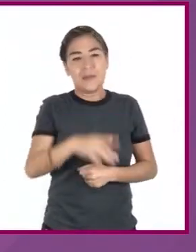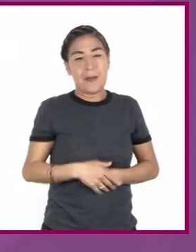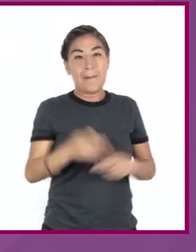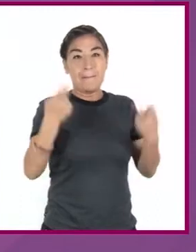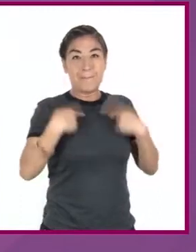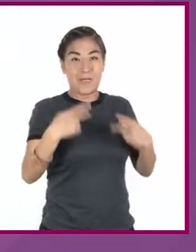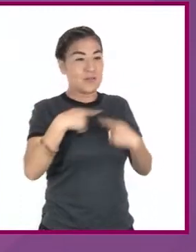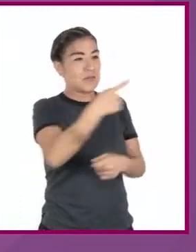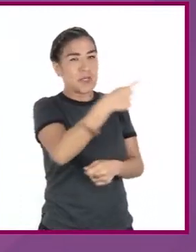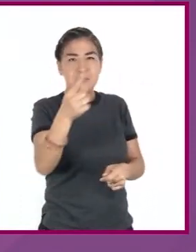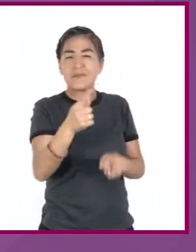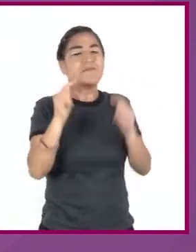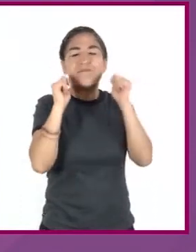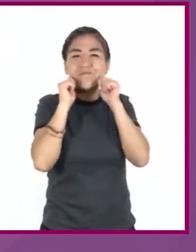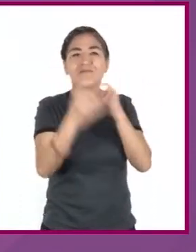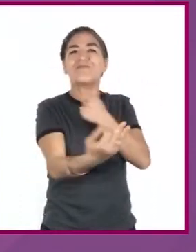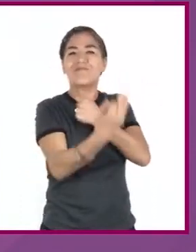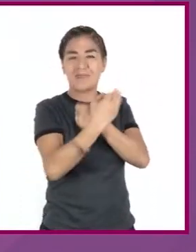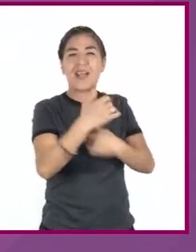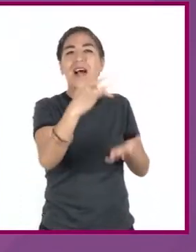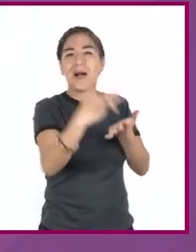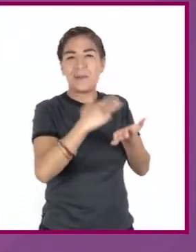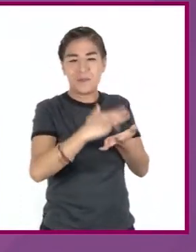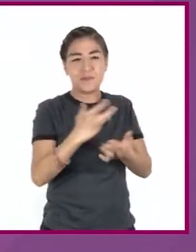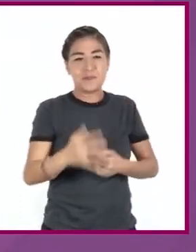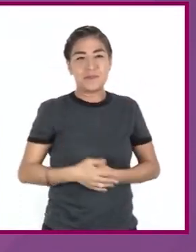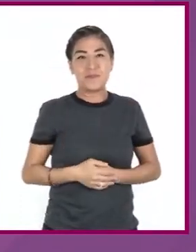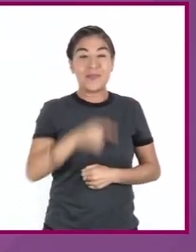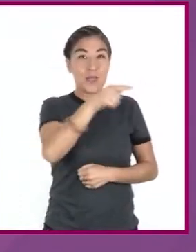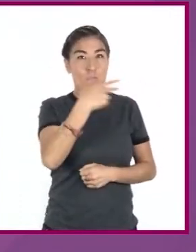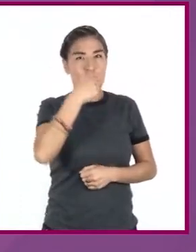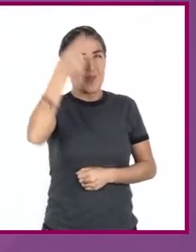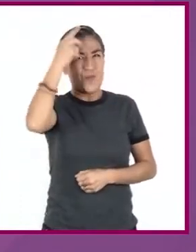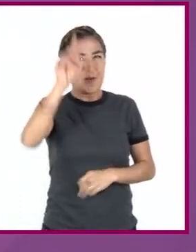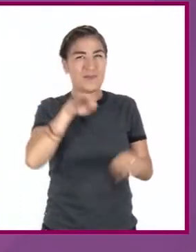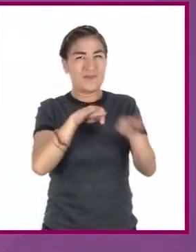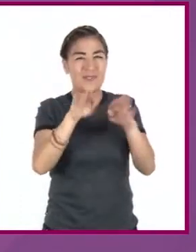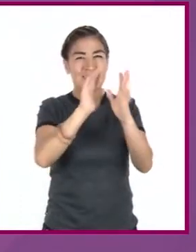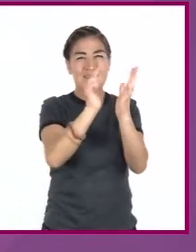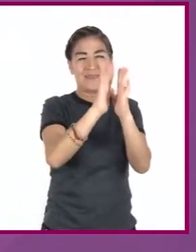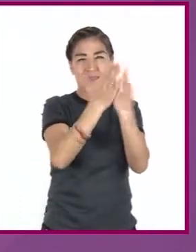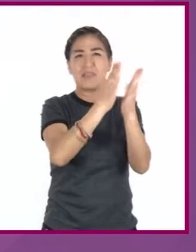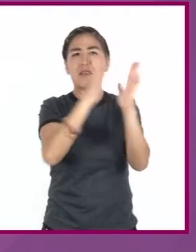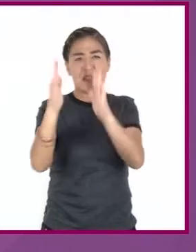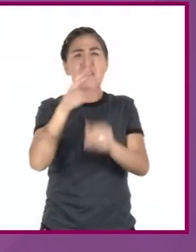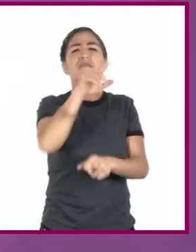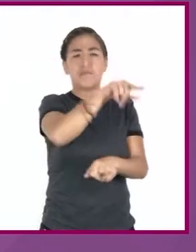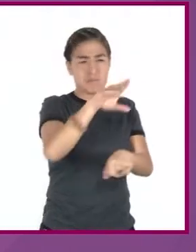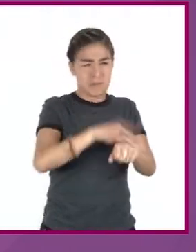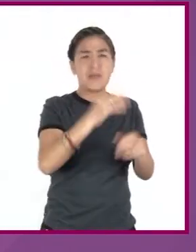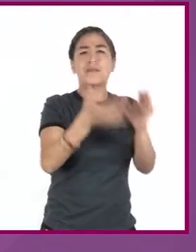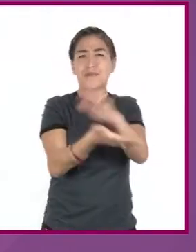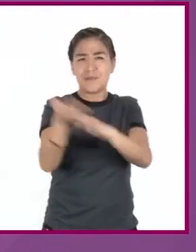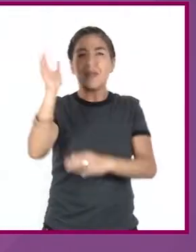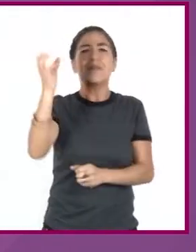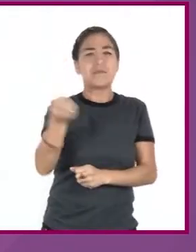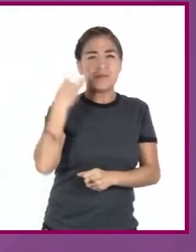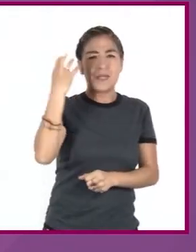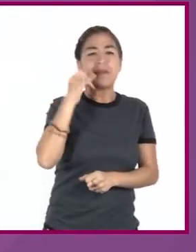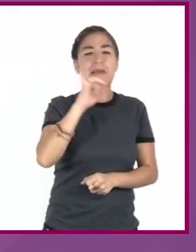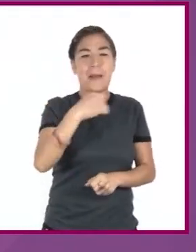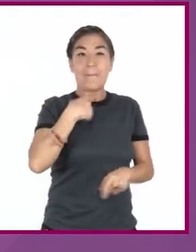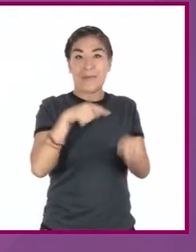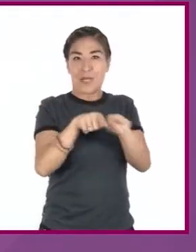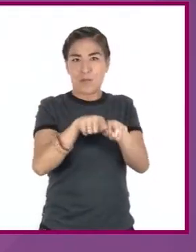que me rodeaban me apoyaron. Por ejemplo, el señor Ribot me permitió ausentarme de la librería de vez en cuando y mi hermano